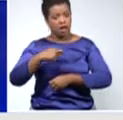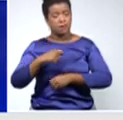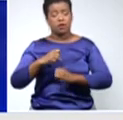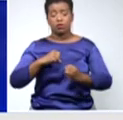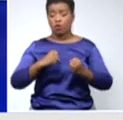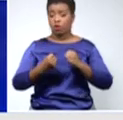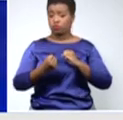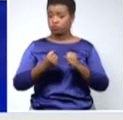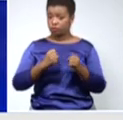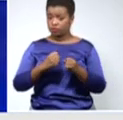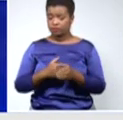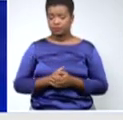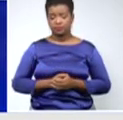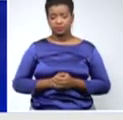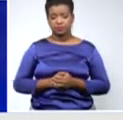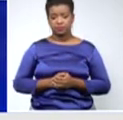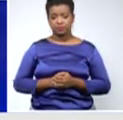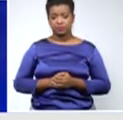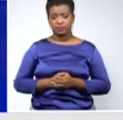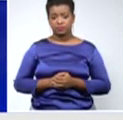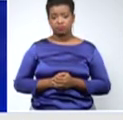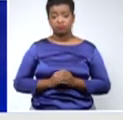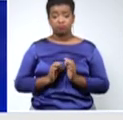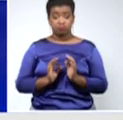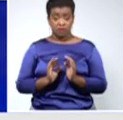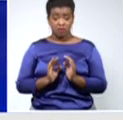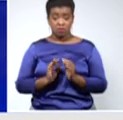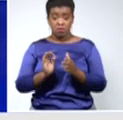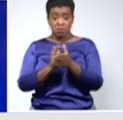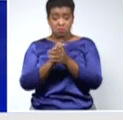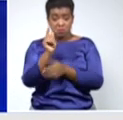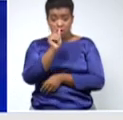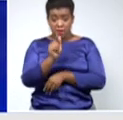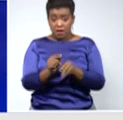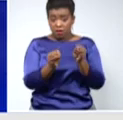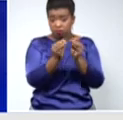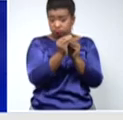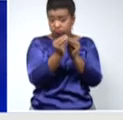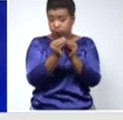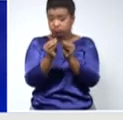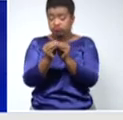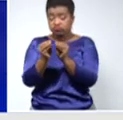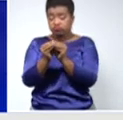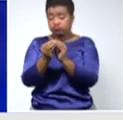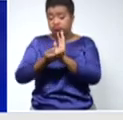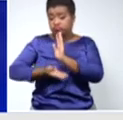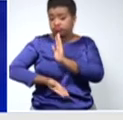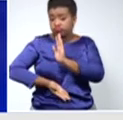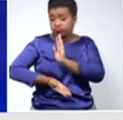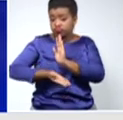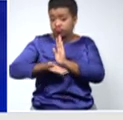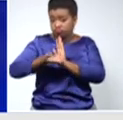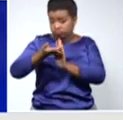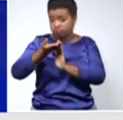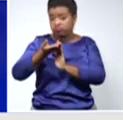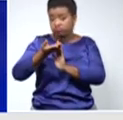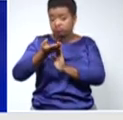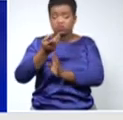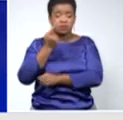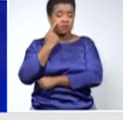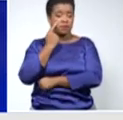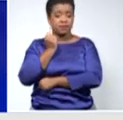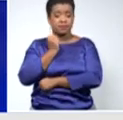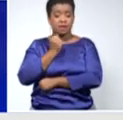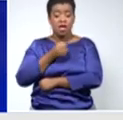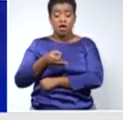día, pero de todas formas con dispersión y tasas elevadas. Fíjense que de los municipios de